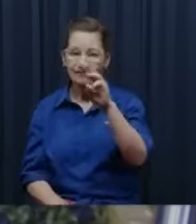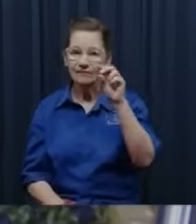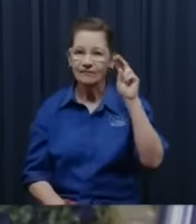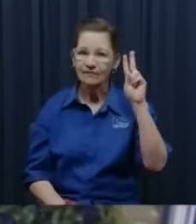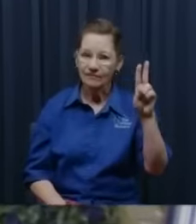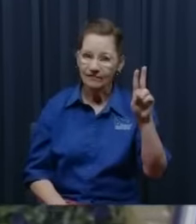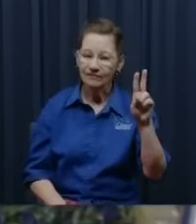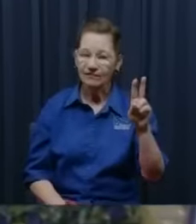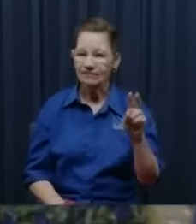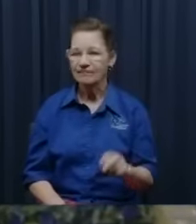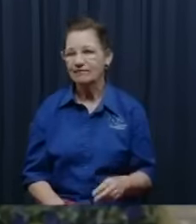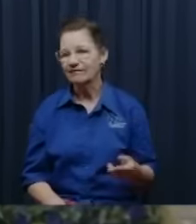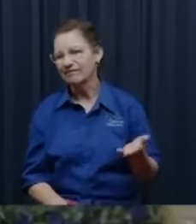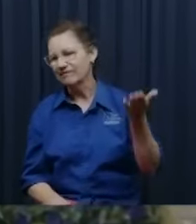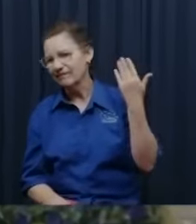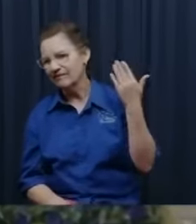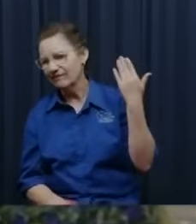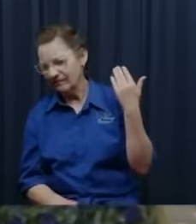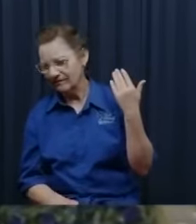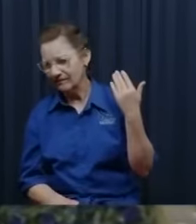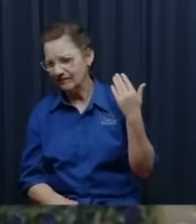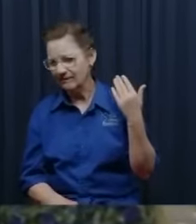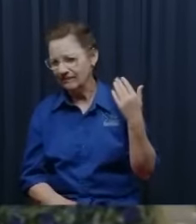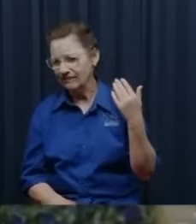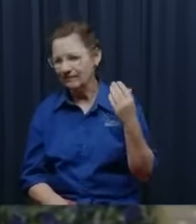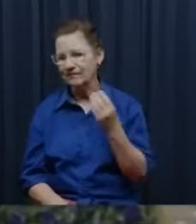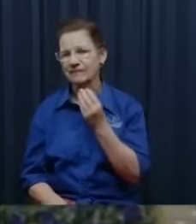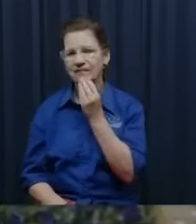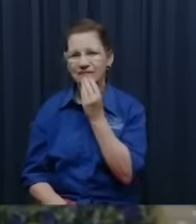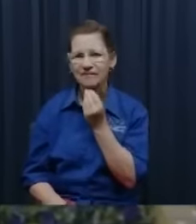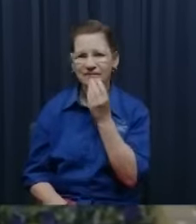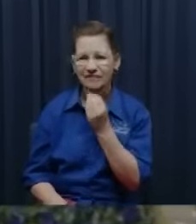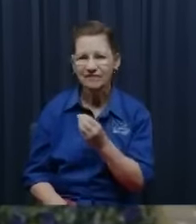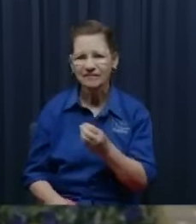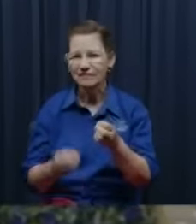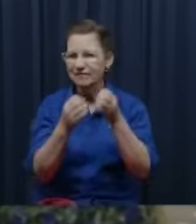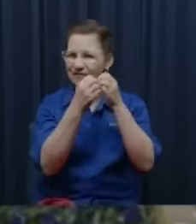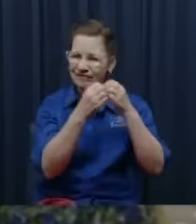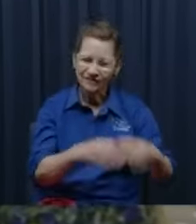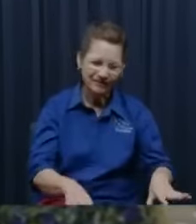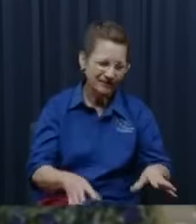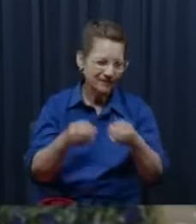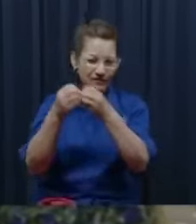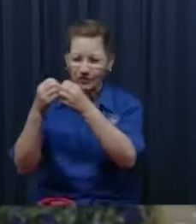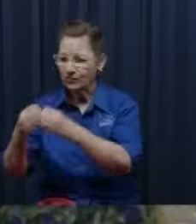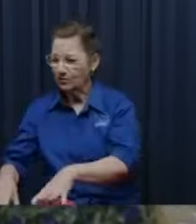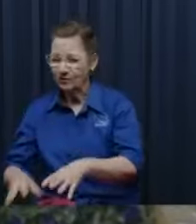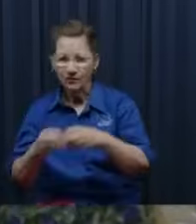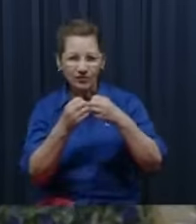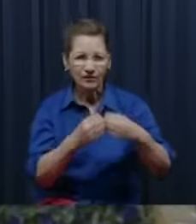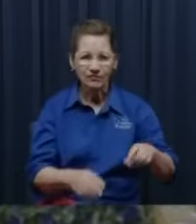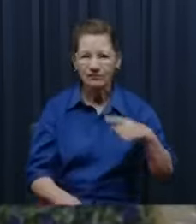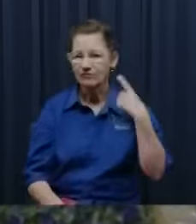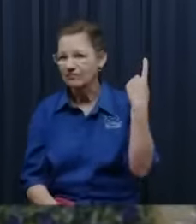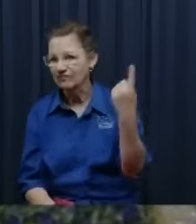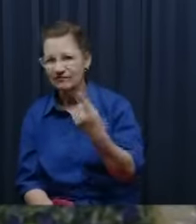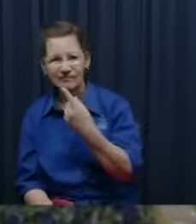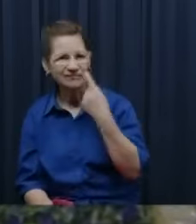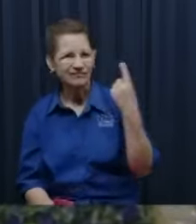entonces Israel ha avanzado ha destruido toda la infraestructura terrorista de